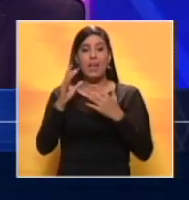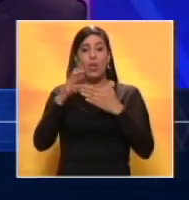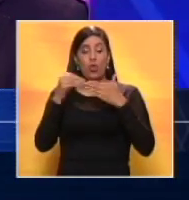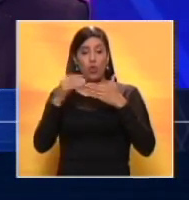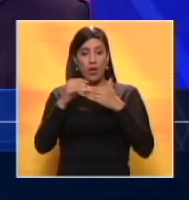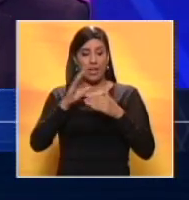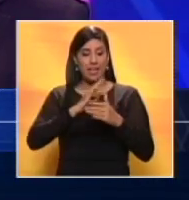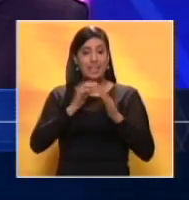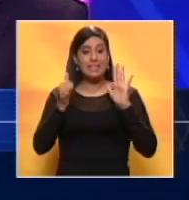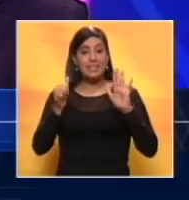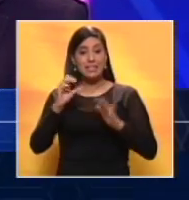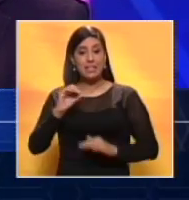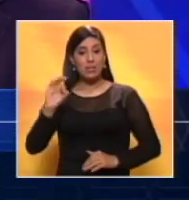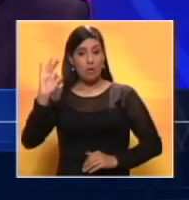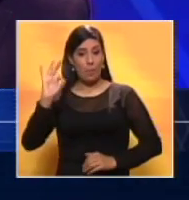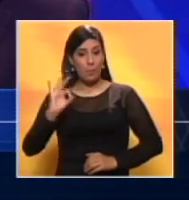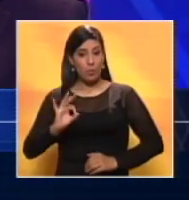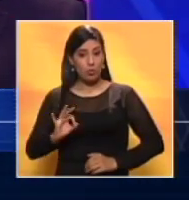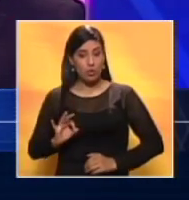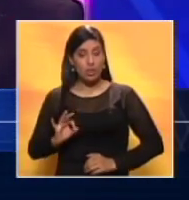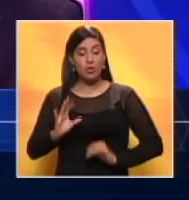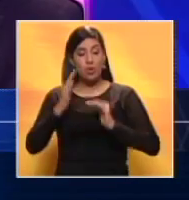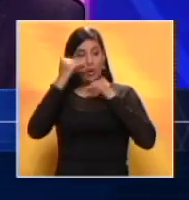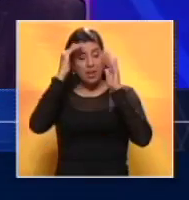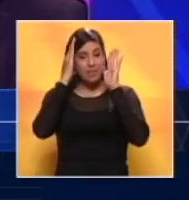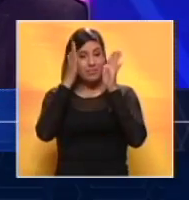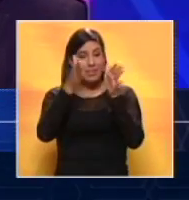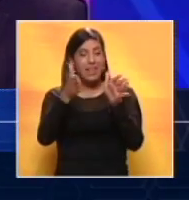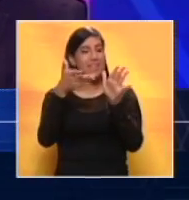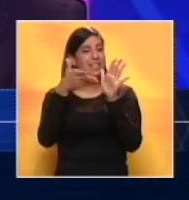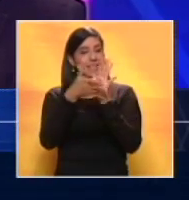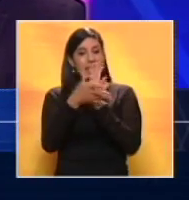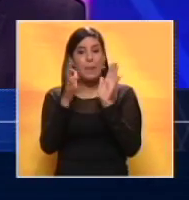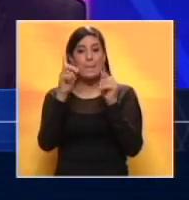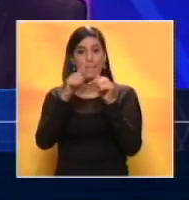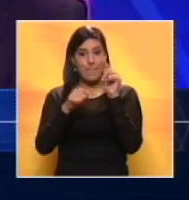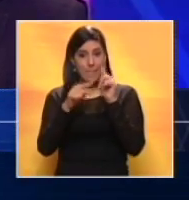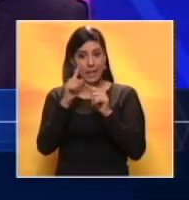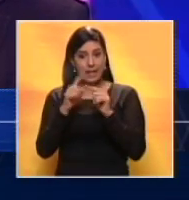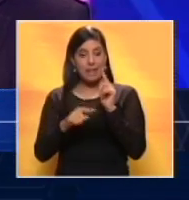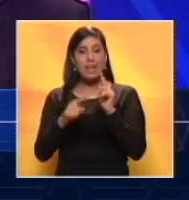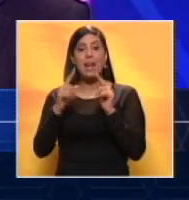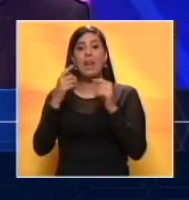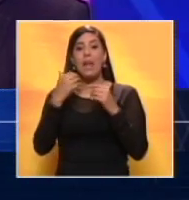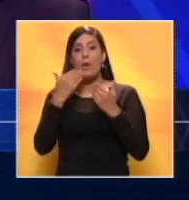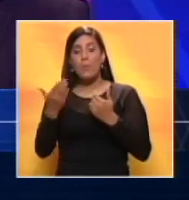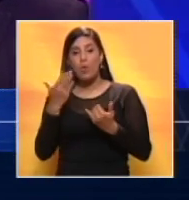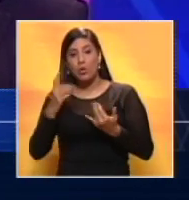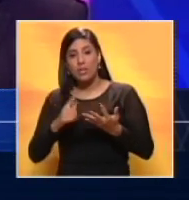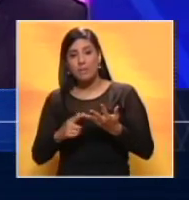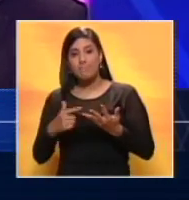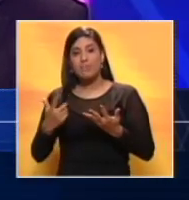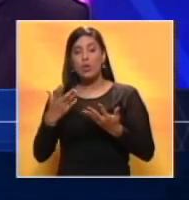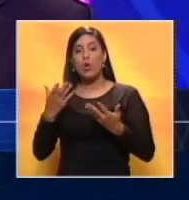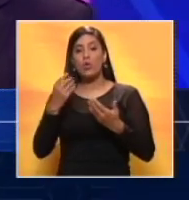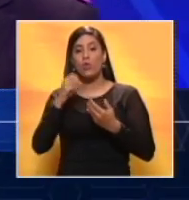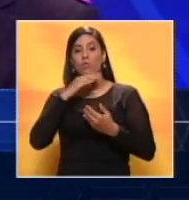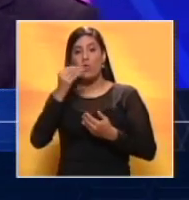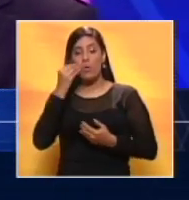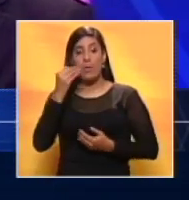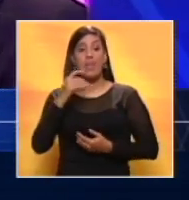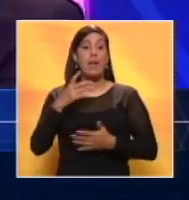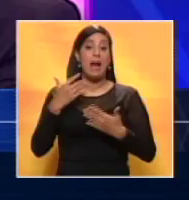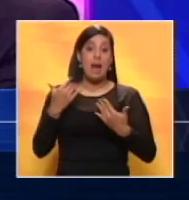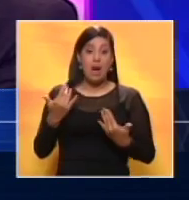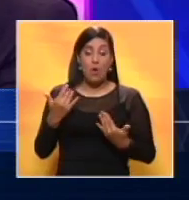DICOM ha estado el 60% direccionado a lo que son insumos, materias primas y bienes de capital, a